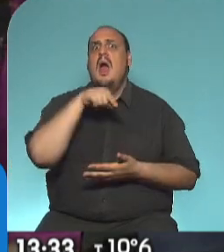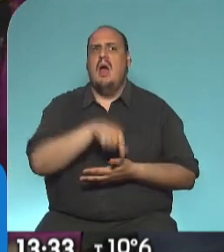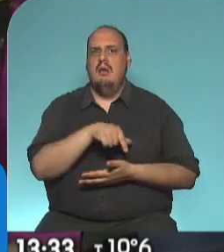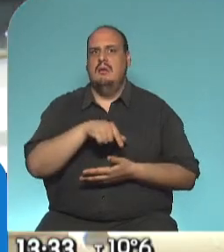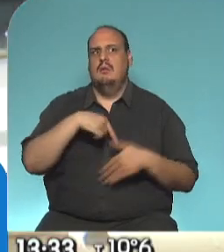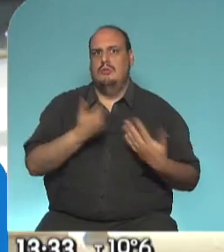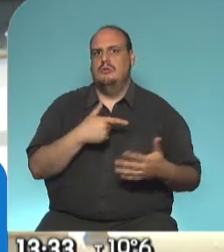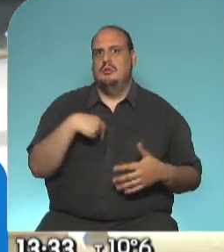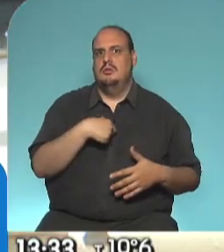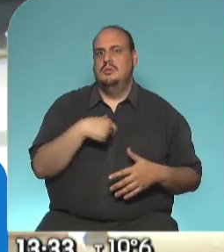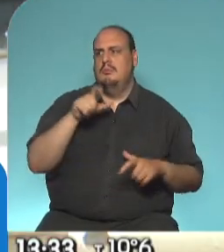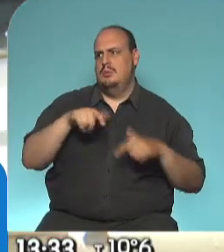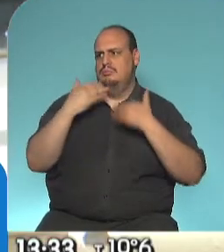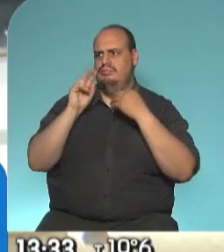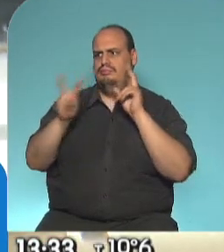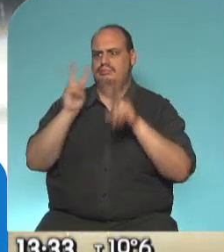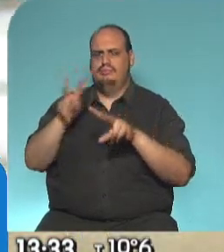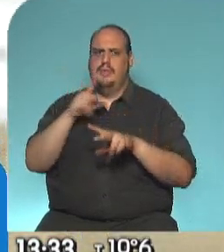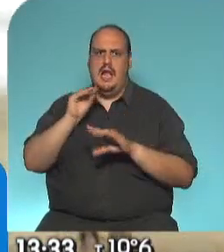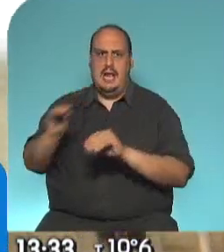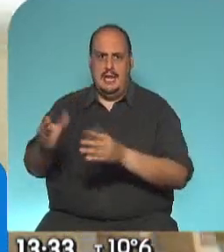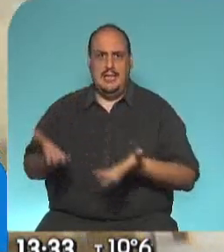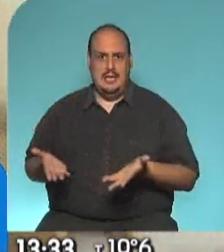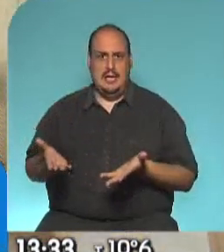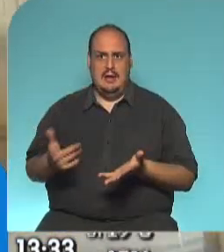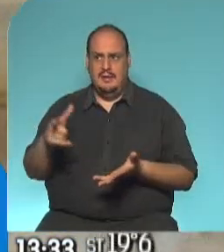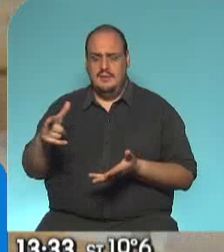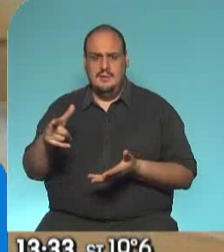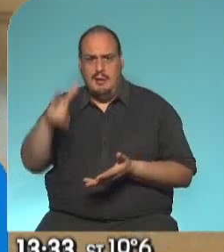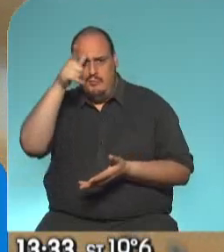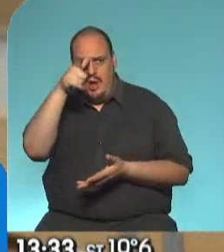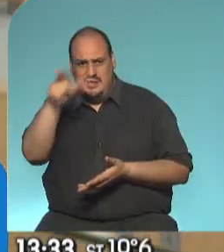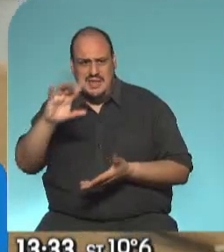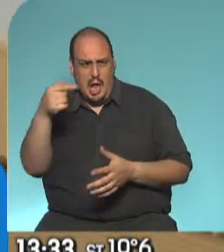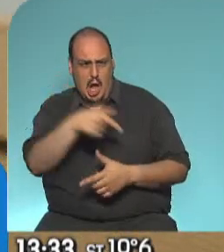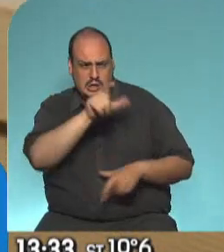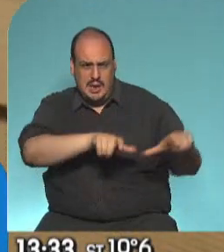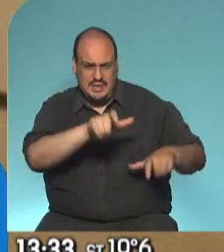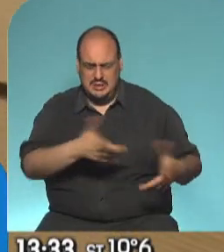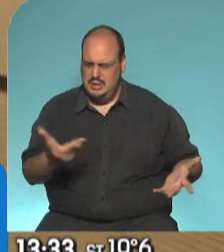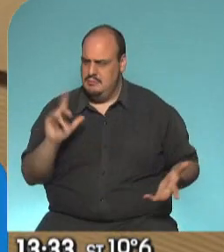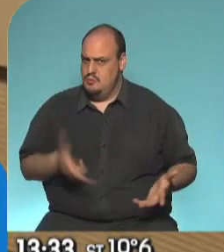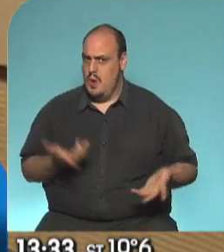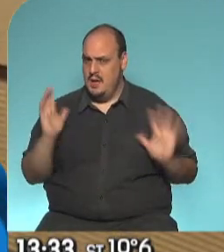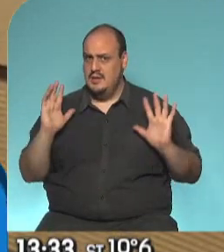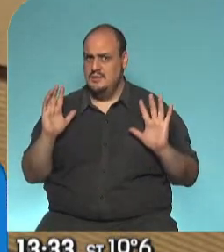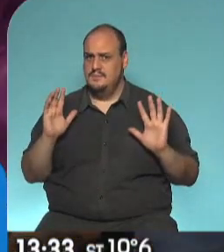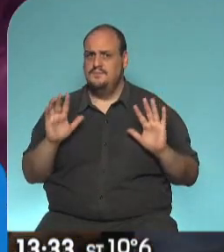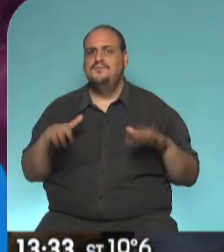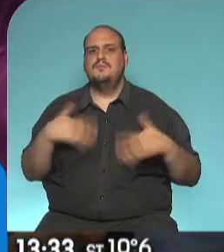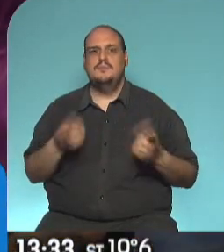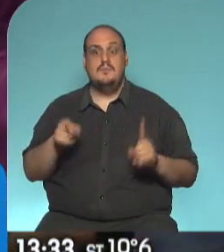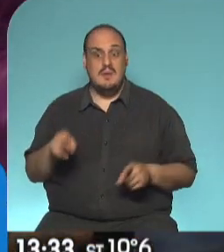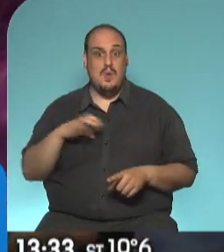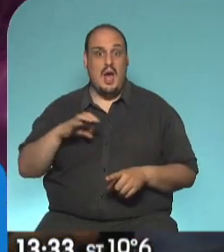parte, sobre todo, de los observadores internacionales sobre el uso de esta fuerza especial, ¿no? Que, de hecho, este